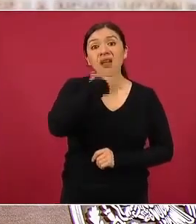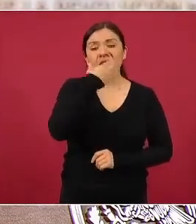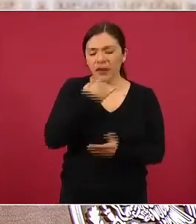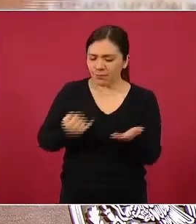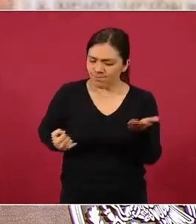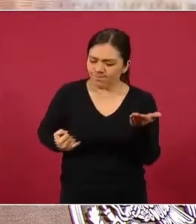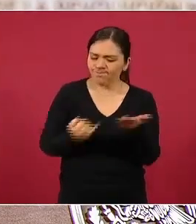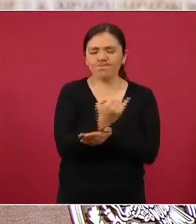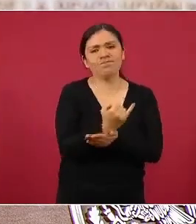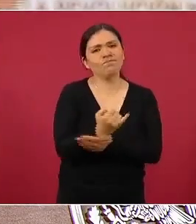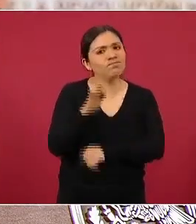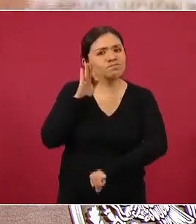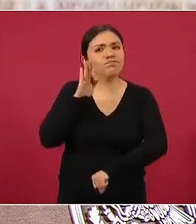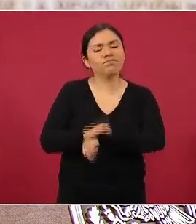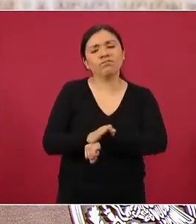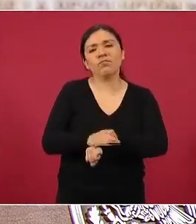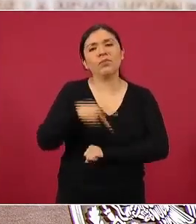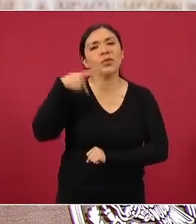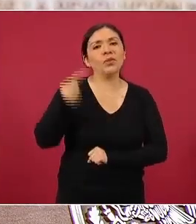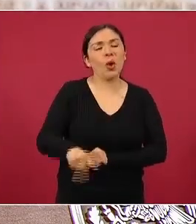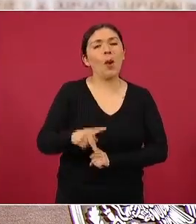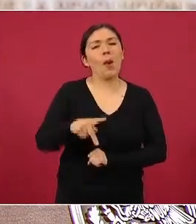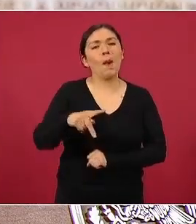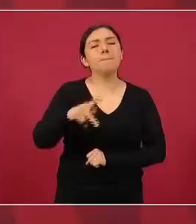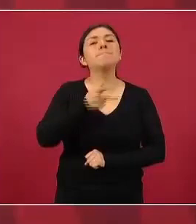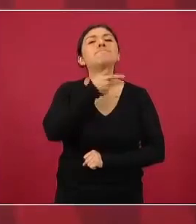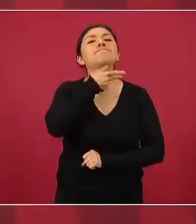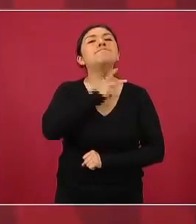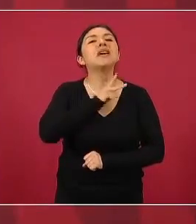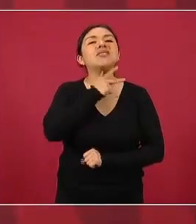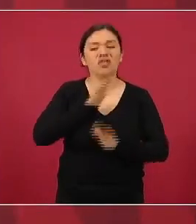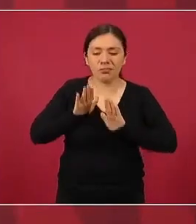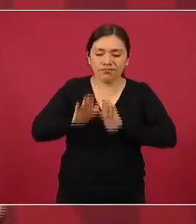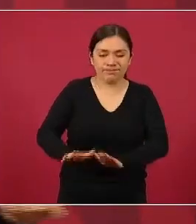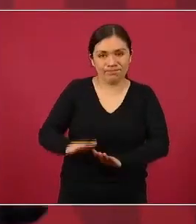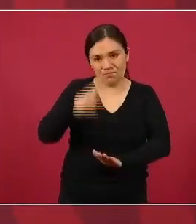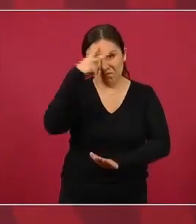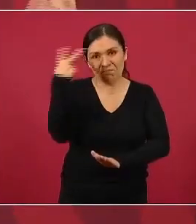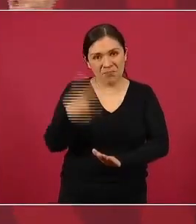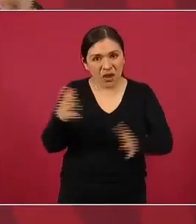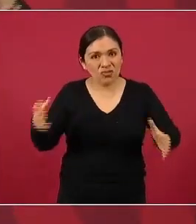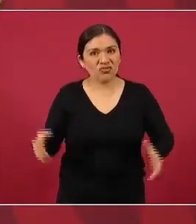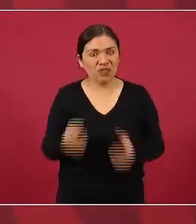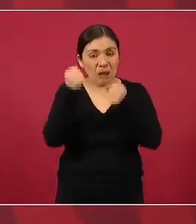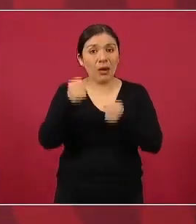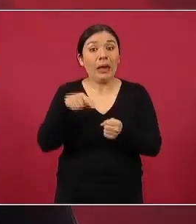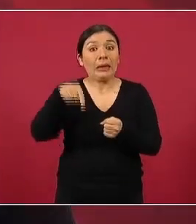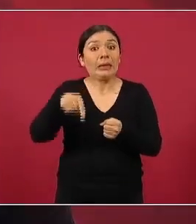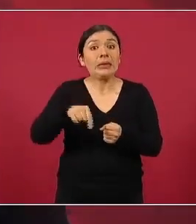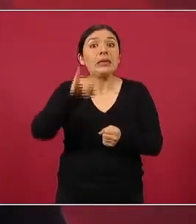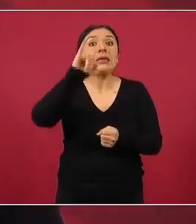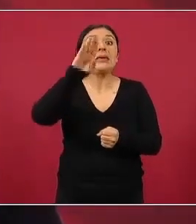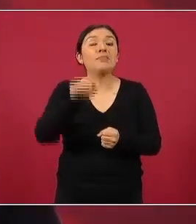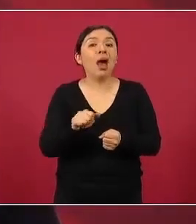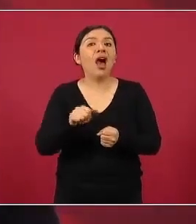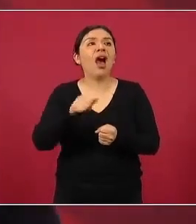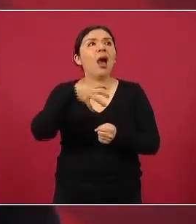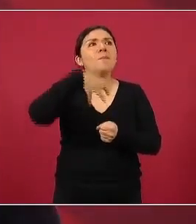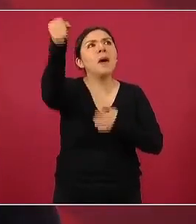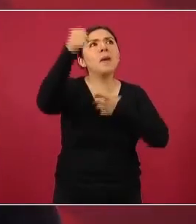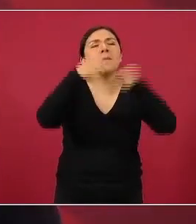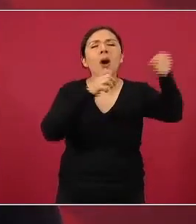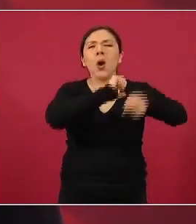decisión soberana de expropiar el petróleo, de recuperar el petróleo que está en manos de